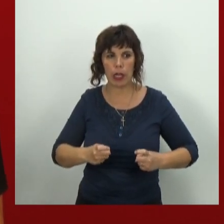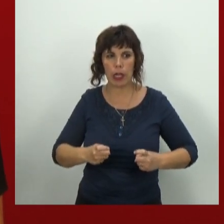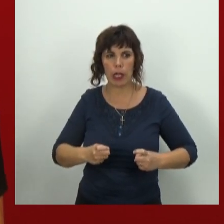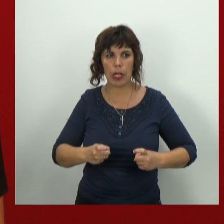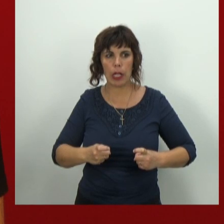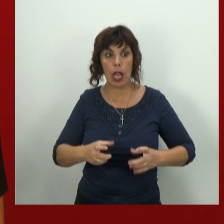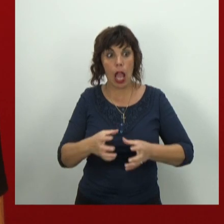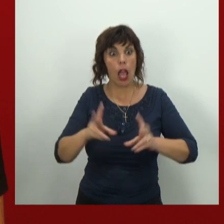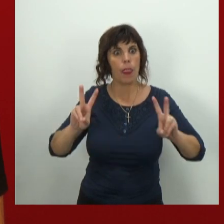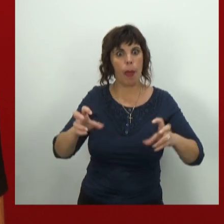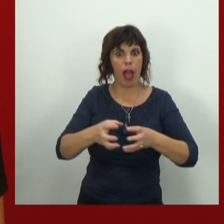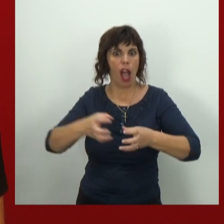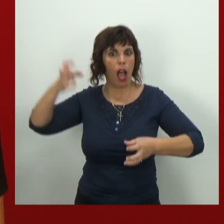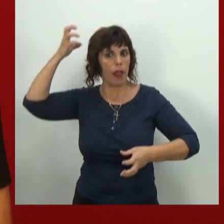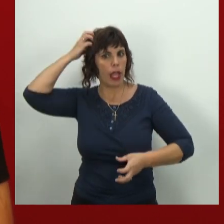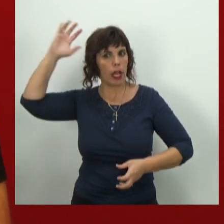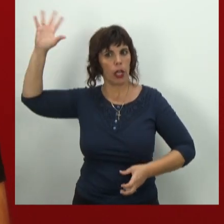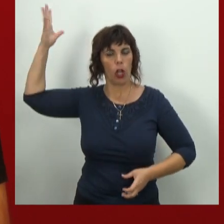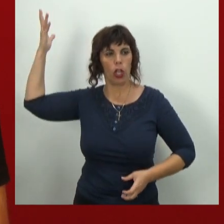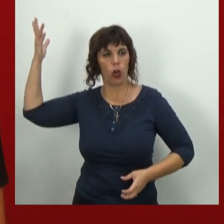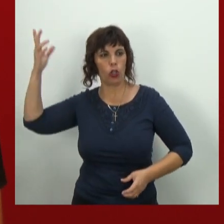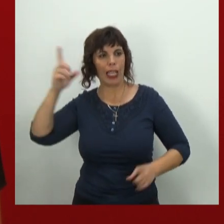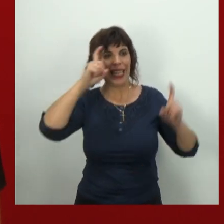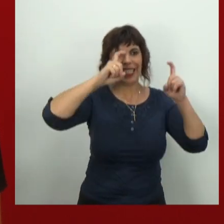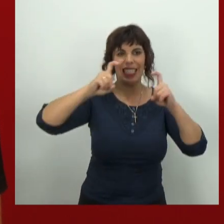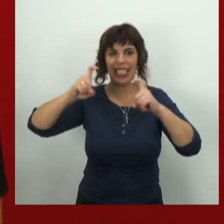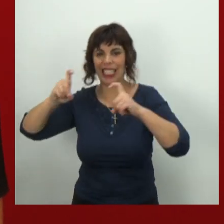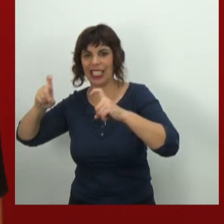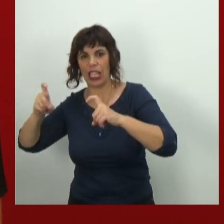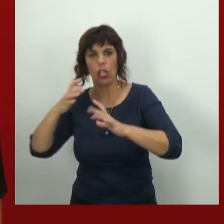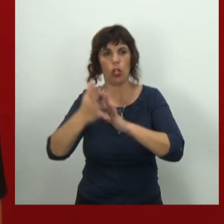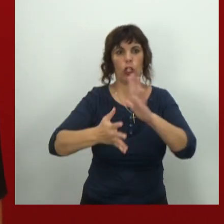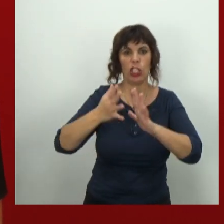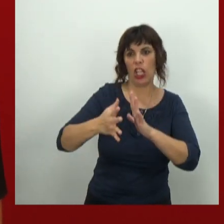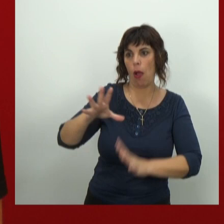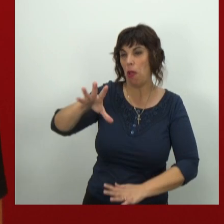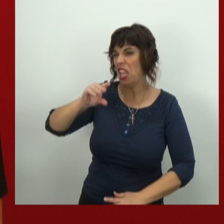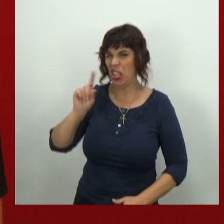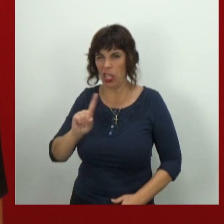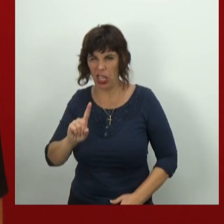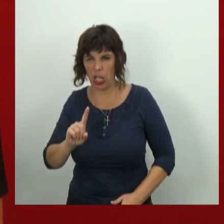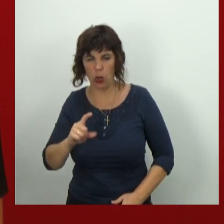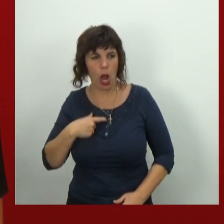se hable y no se comprende el reino de los cielos?